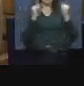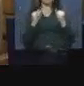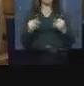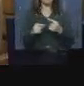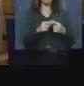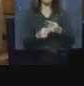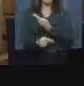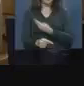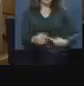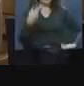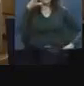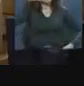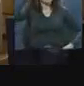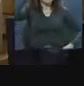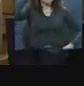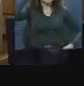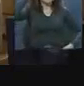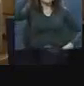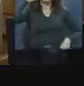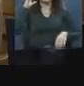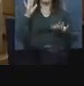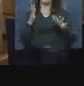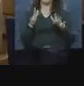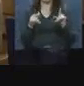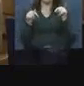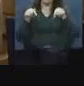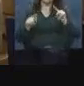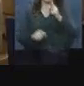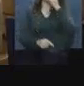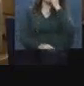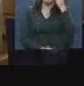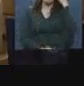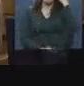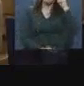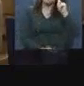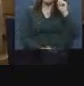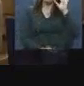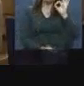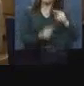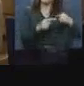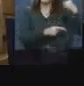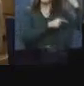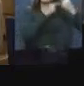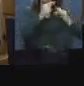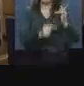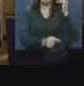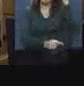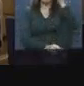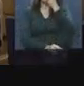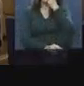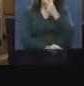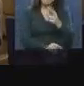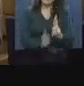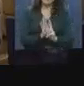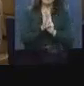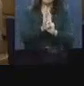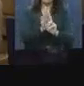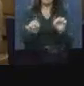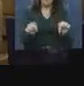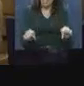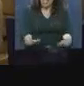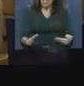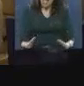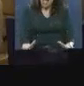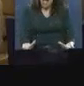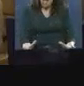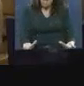gobierno de la presidenta Bachelet, tal vez no podamos verlo hoy, pero será el Tribunal de la Historia quien lo juzgará. Desde el presente,